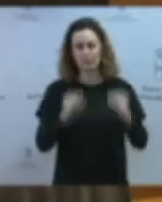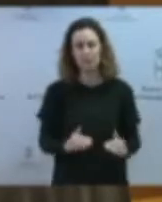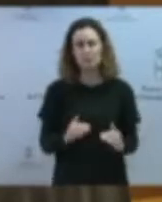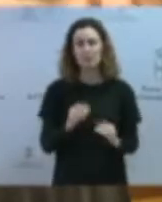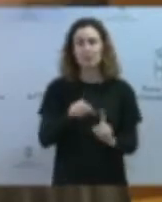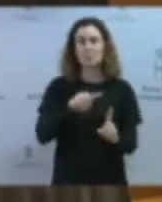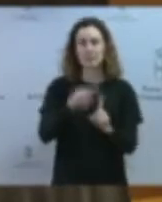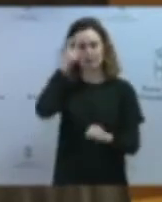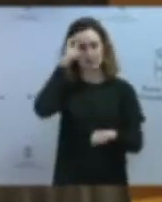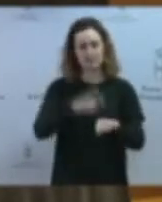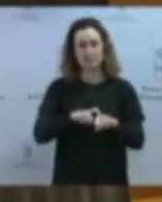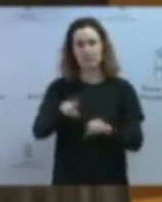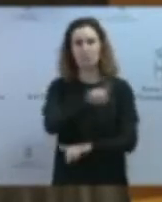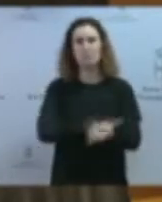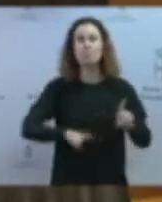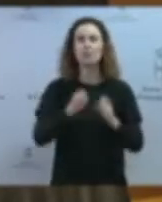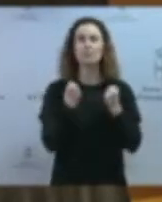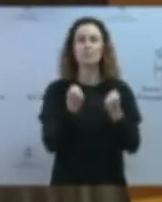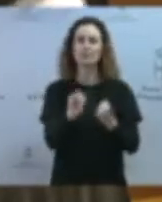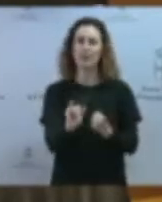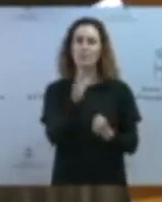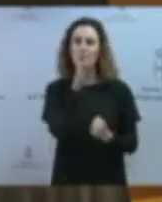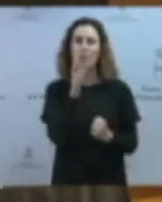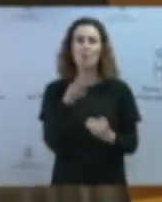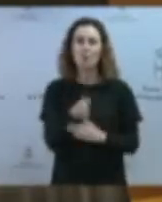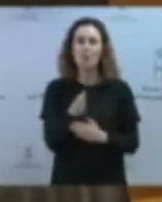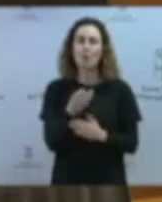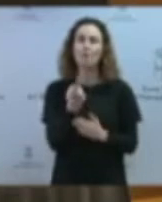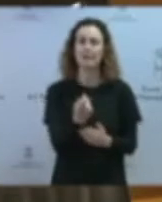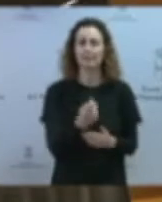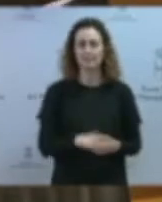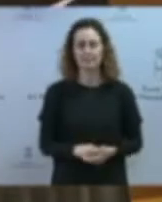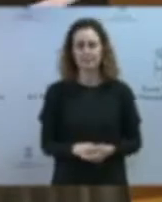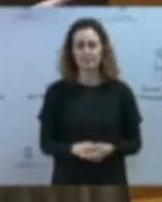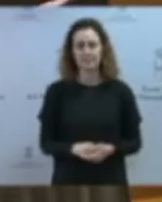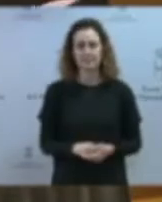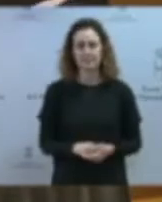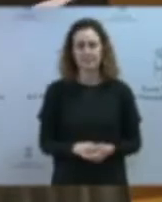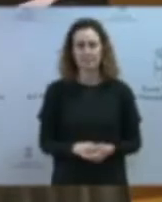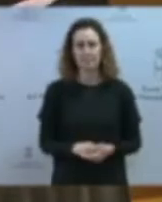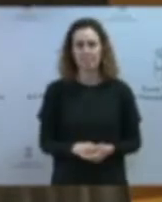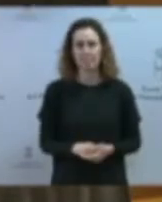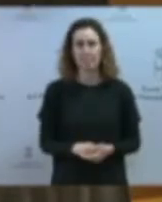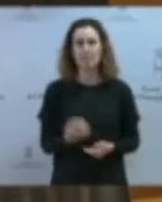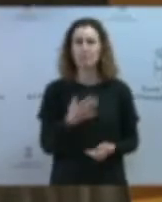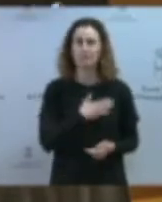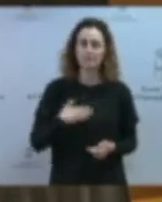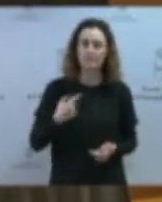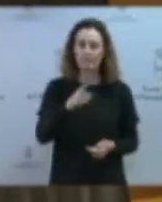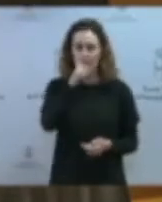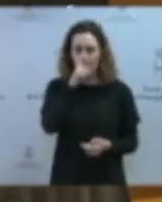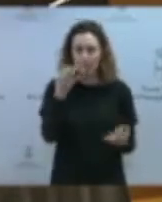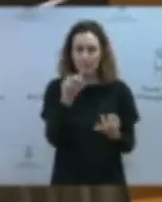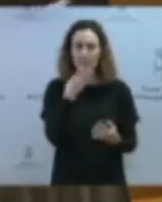esa falta de, digamos, de presencialidad educativa, ¿no? Y ahí queríamos recordar que la juventud a la que le ha tocado estudiar en